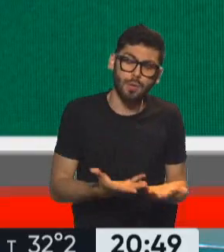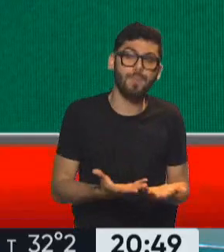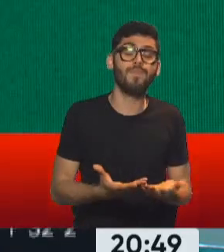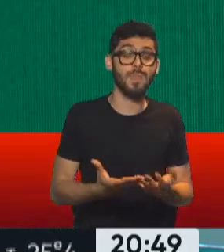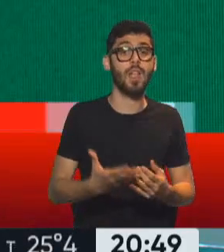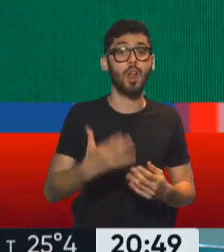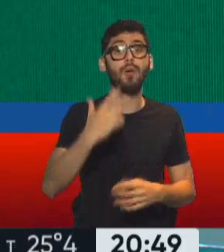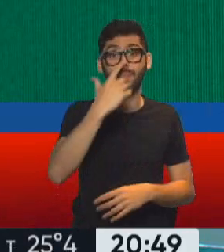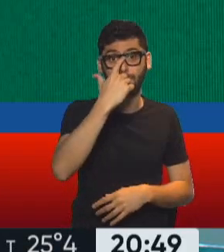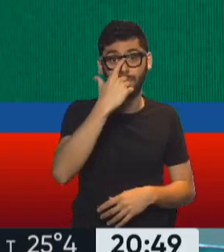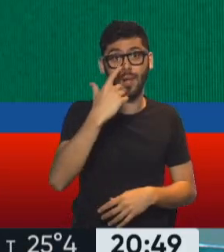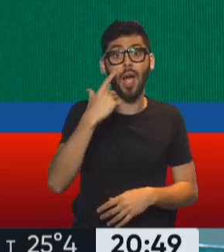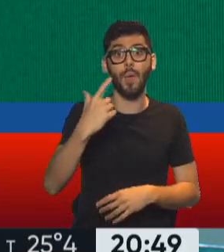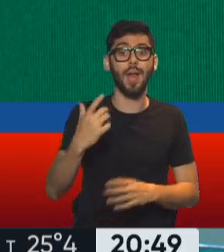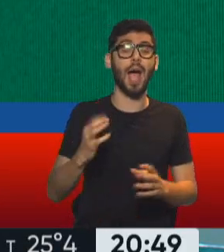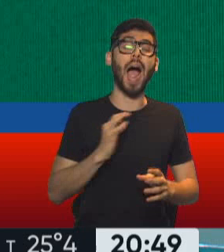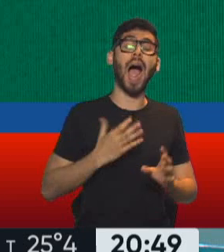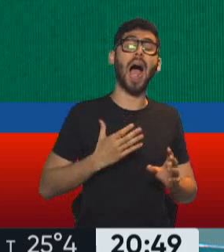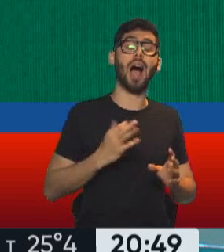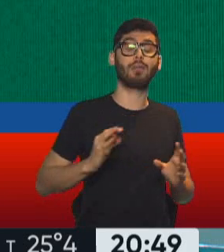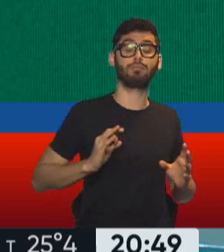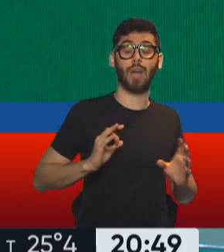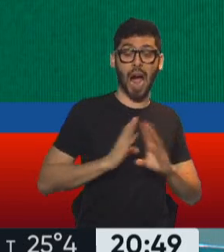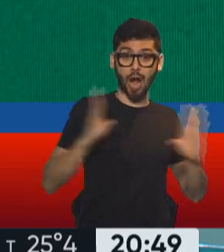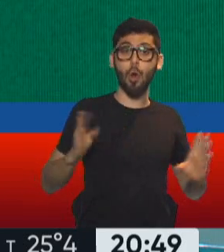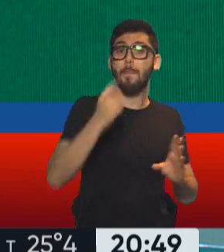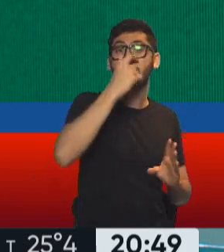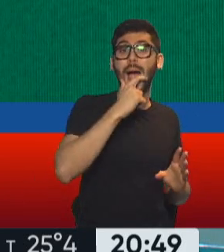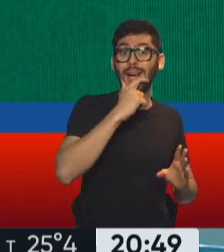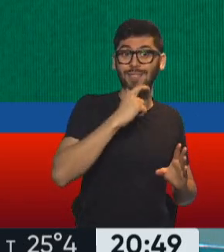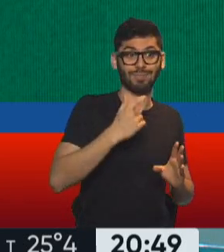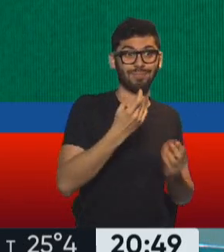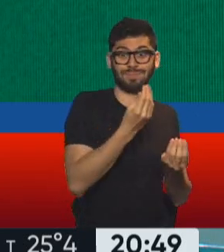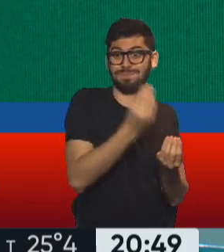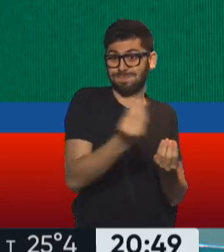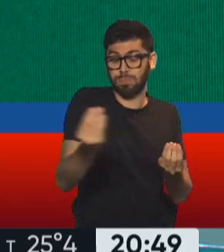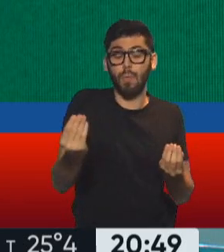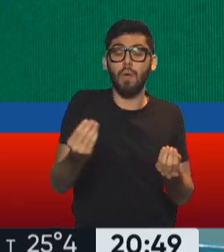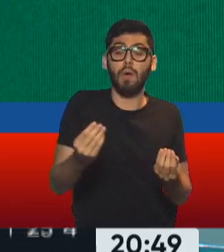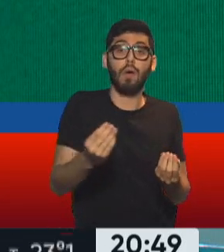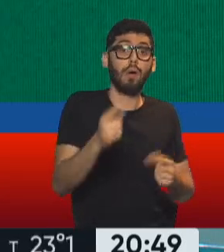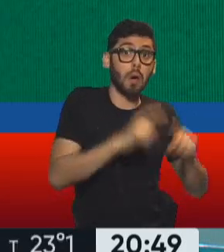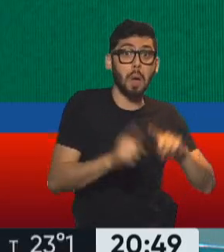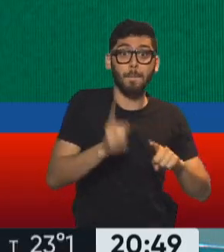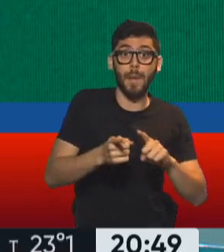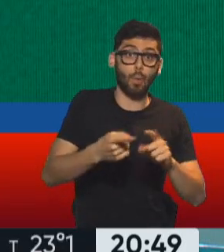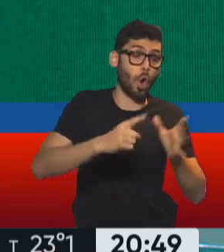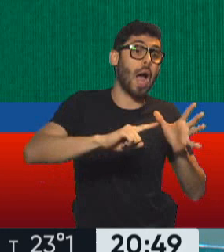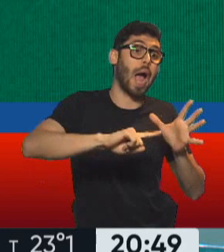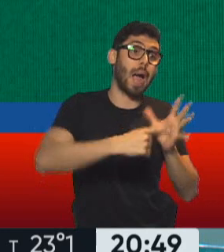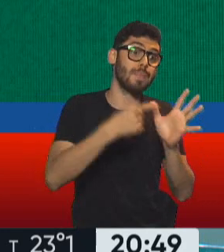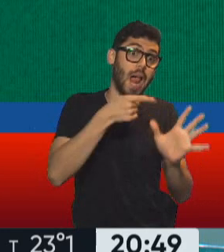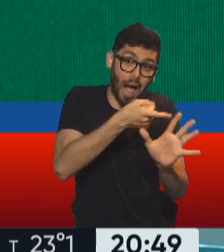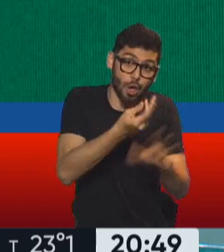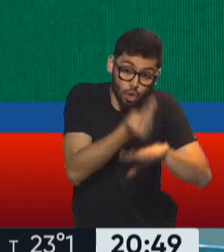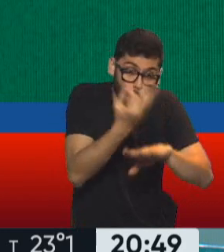ejecutivos durante los años del macrismo, pero además qué pasa, por ejemplo, hoy en la ciudad de Buenos Aires o en aquellos territorios donde justamente Juntos por el Cambio es